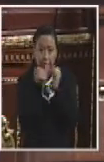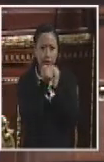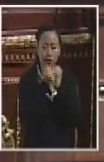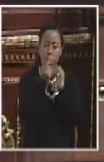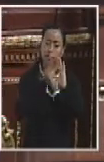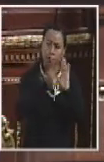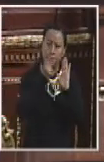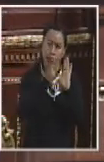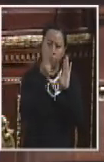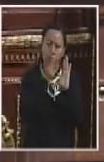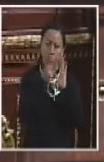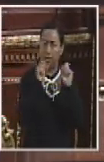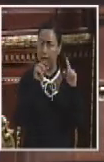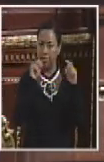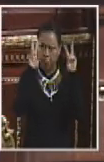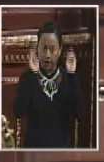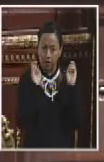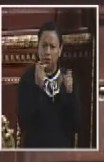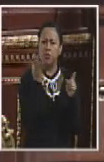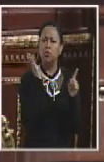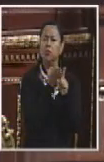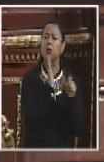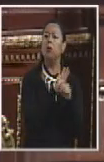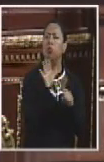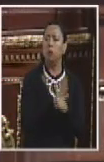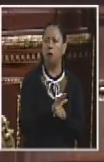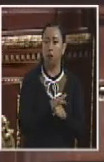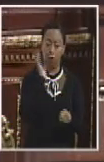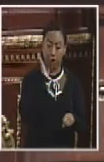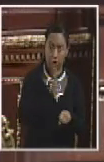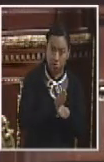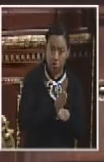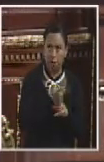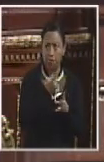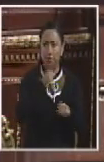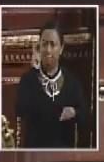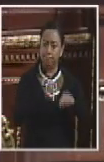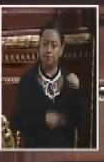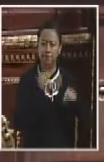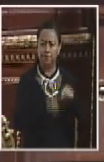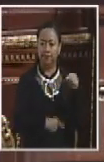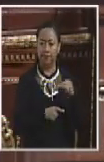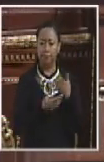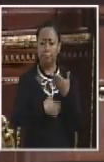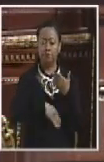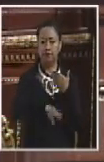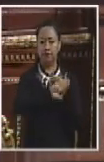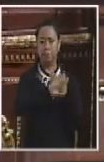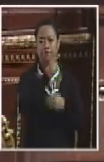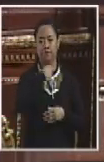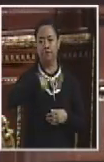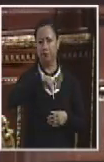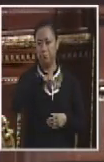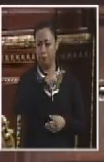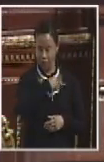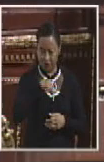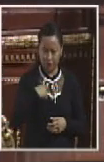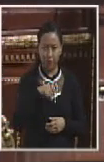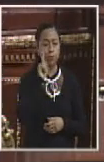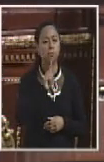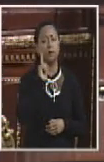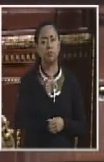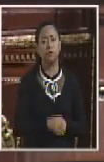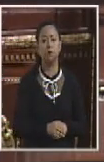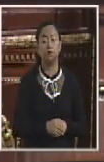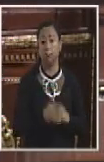con el objetivo de buscar sanciones que inhiban totalmente la violencia contra nosotras, las mujeres. La